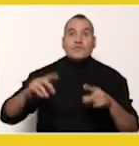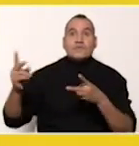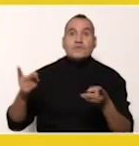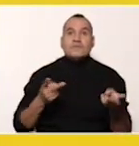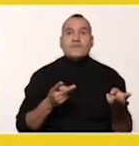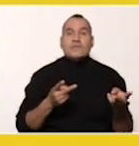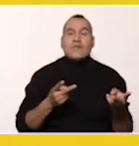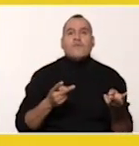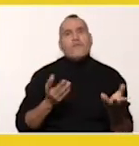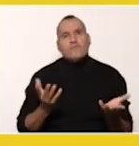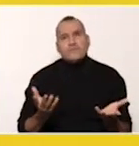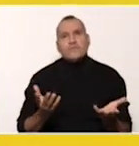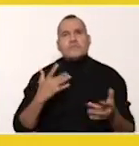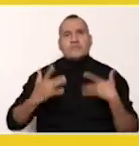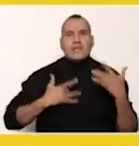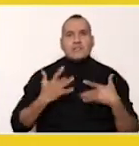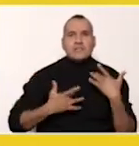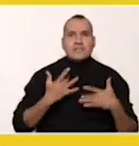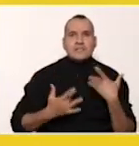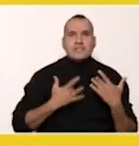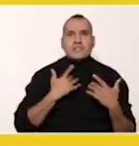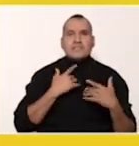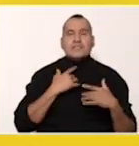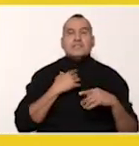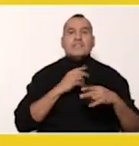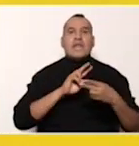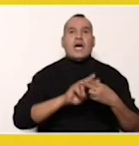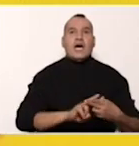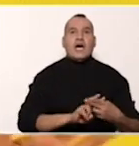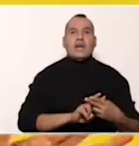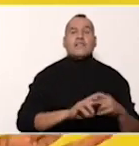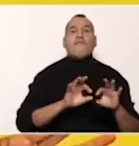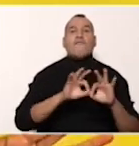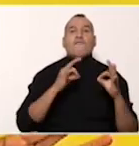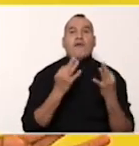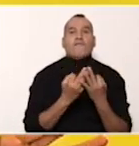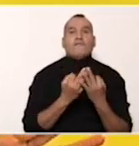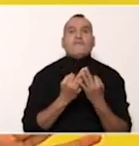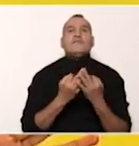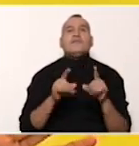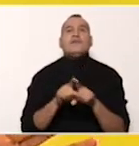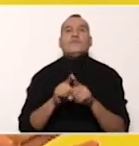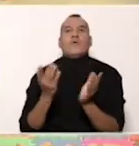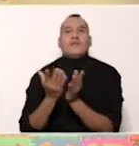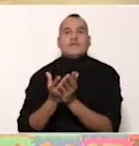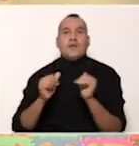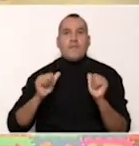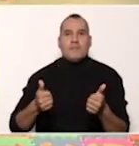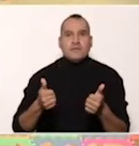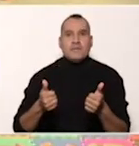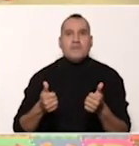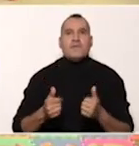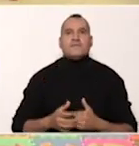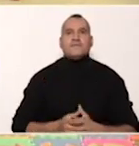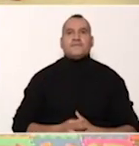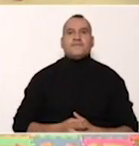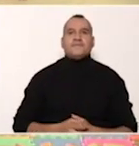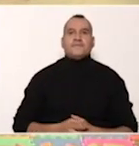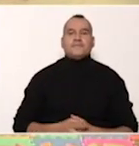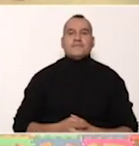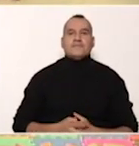que compartan estas actividades utilizando la etiqueta Cada Familia, una escuela. No les decimos más, así comienza. Cada familia, una